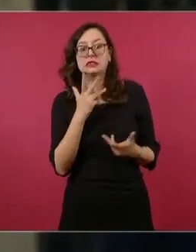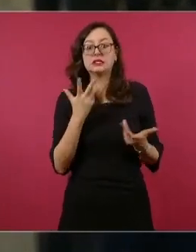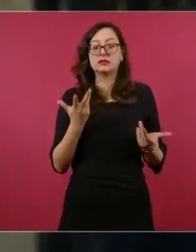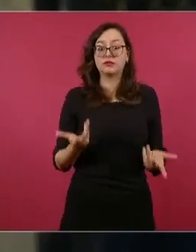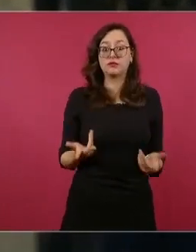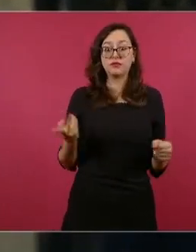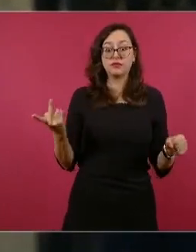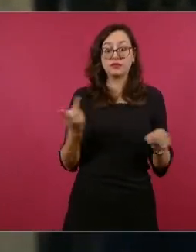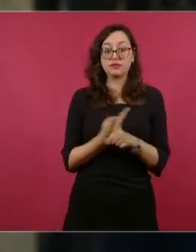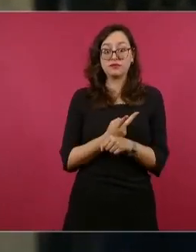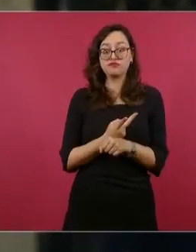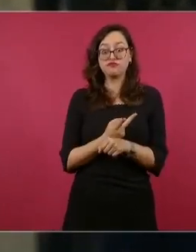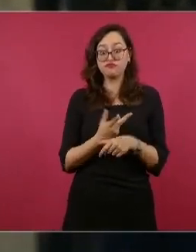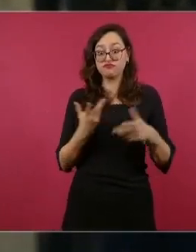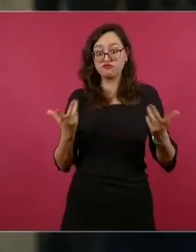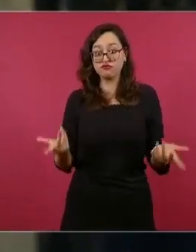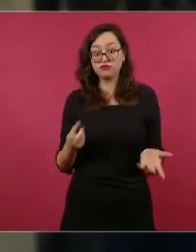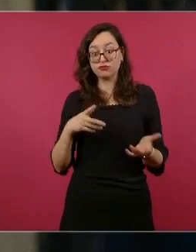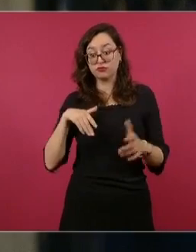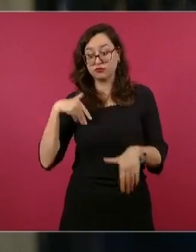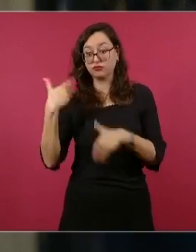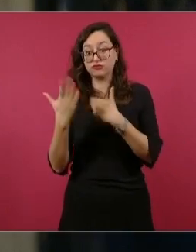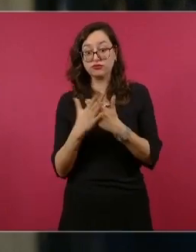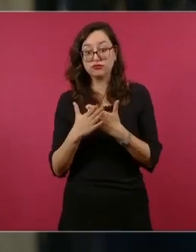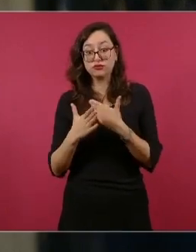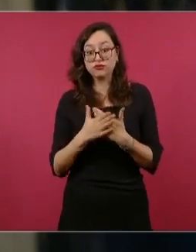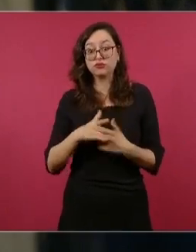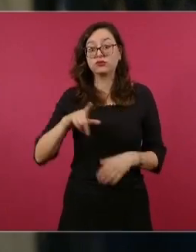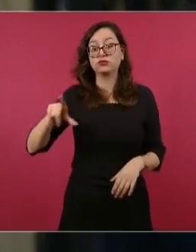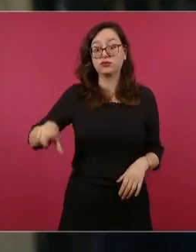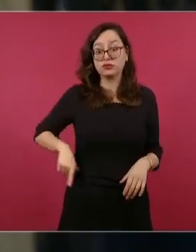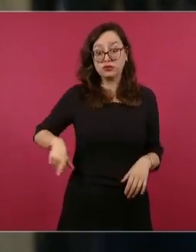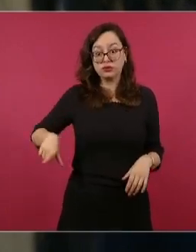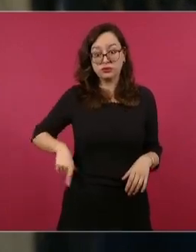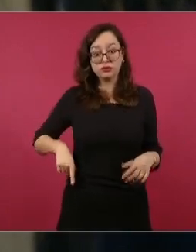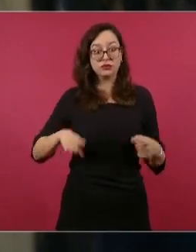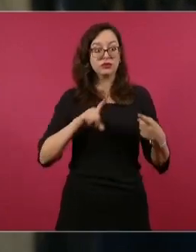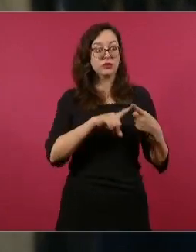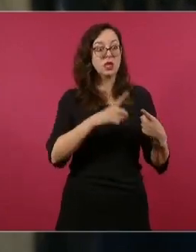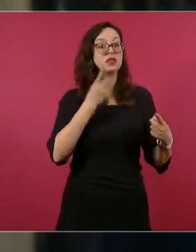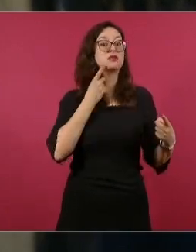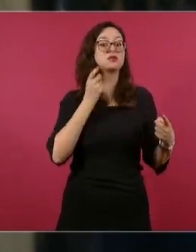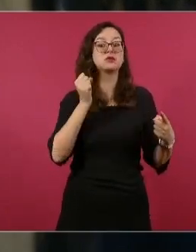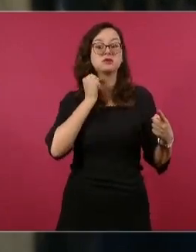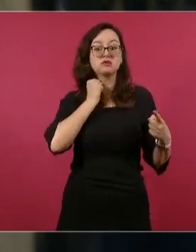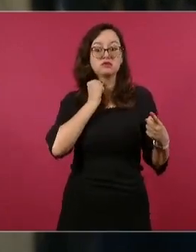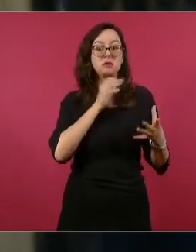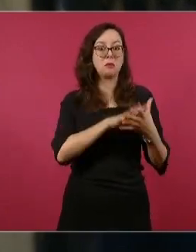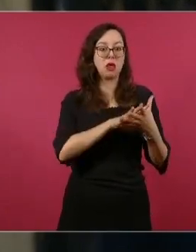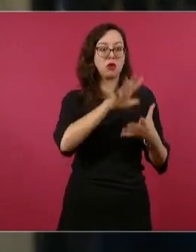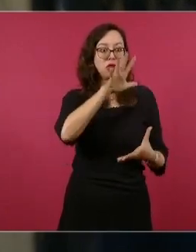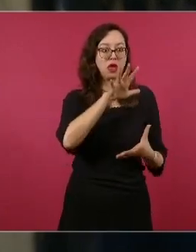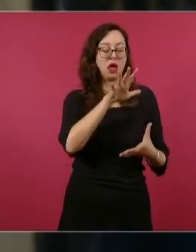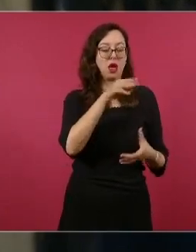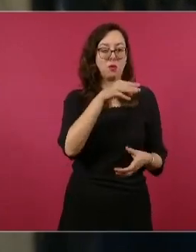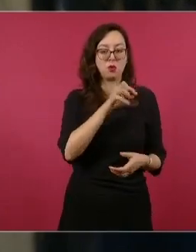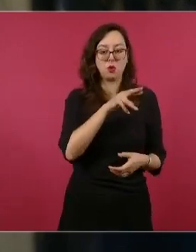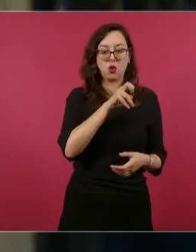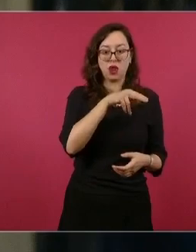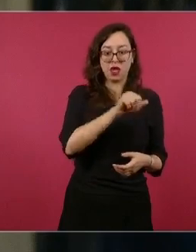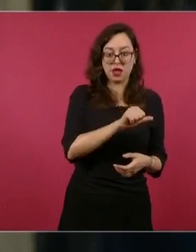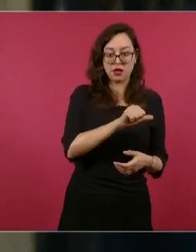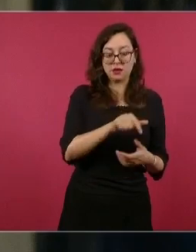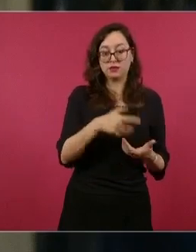real separación de poderes en el próximo gobierno por el tema de mayoría calificada en el legislativo, ahora con esta reforma en el Poder Judicial que